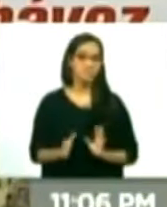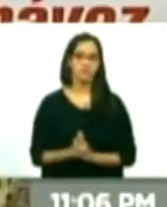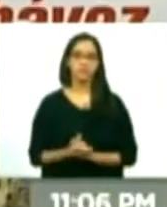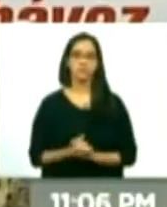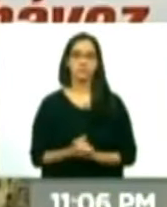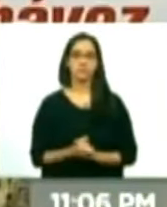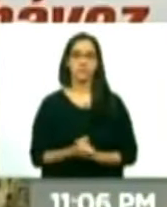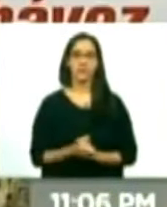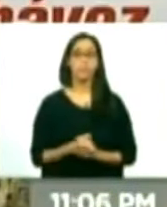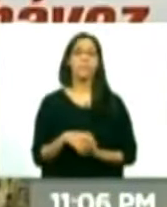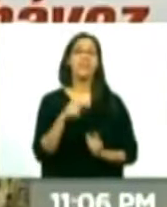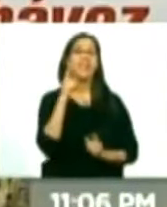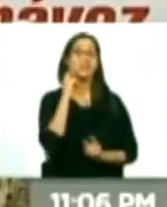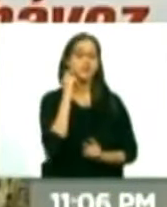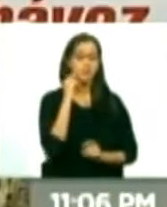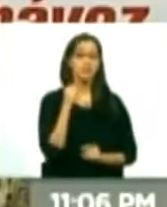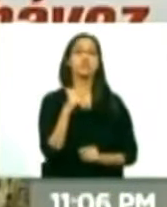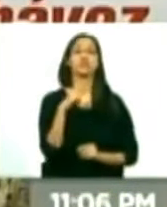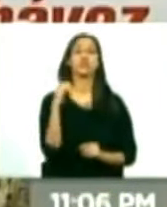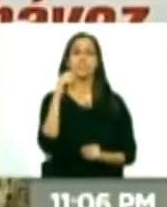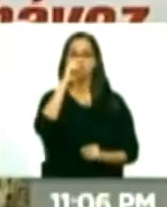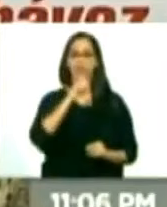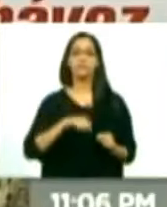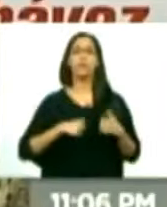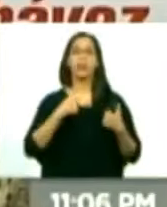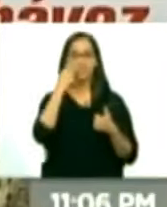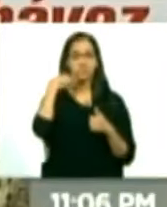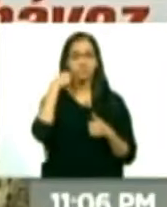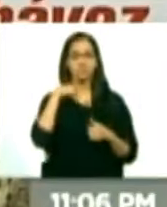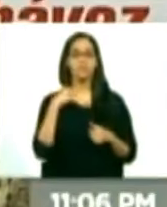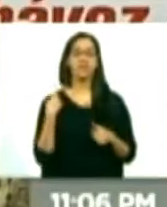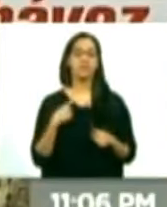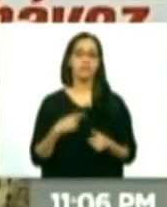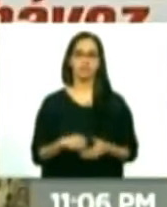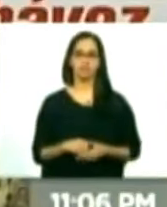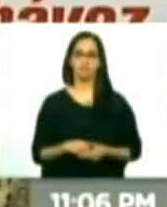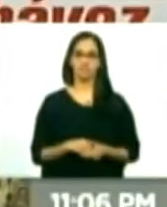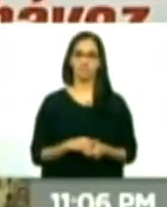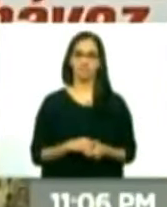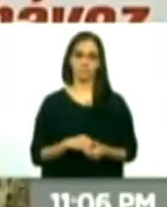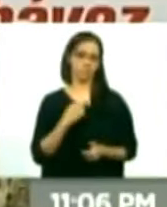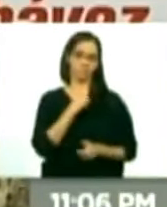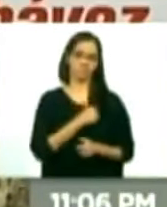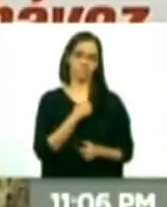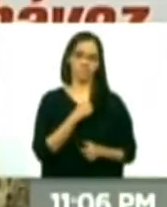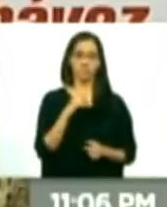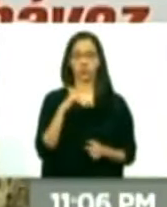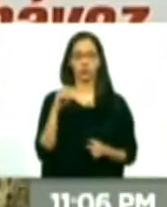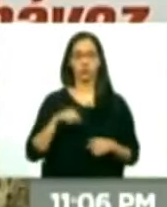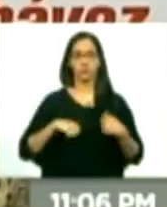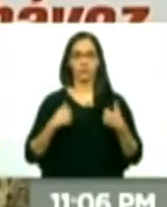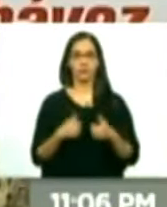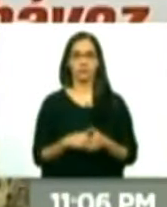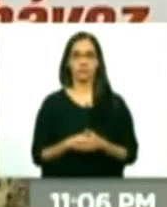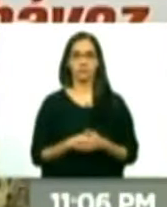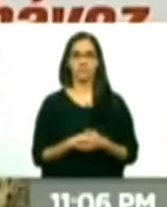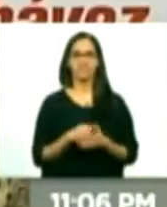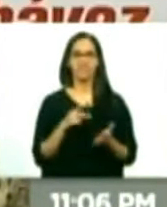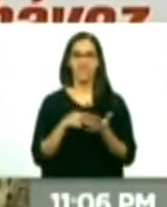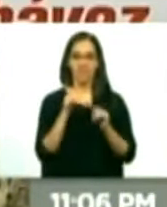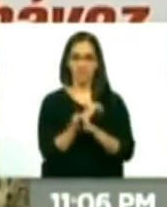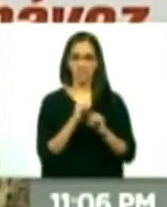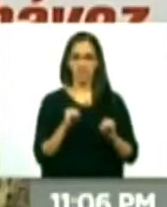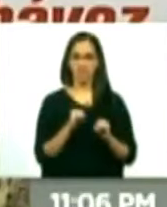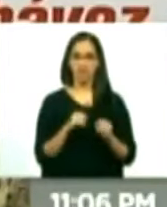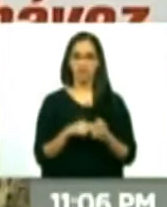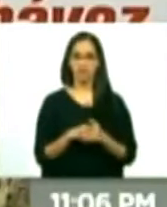Total, vayan acostumbrándose, son 200 años más de chilladera que van a tener. 200 y más. Estamos llegando al final. Pensé que no